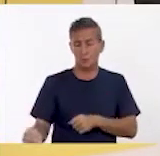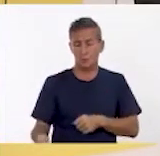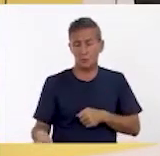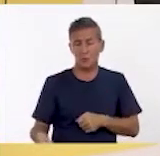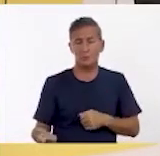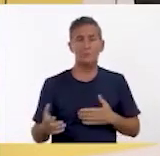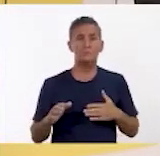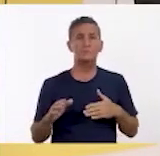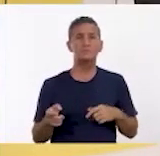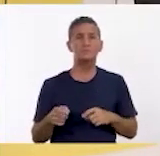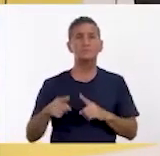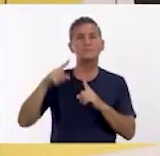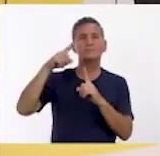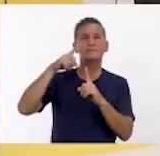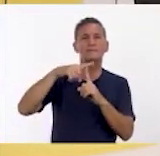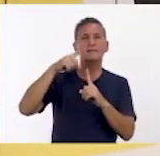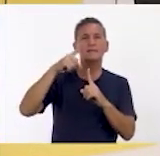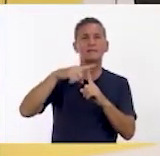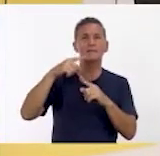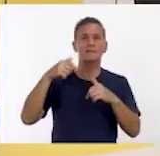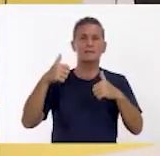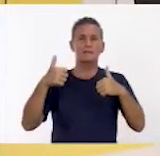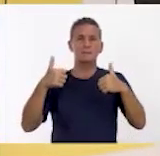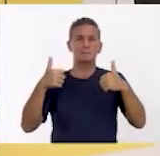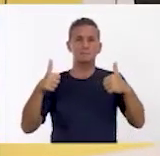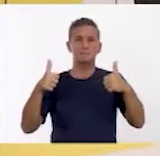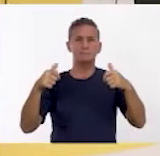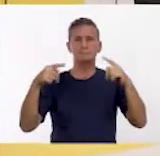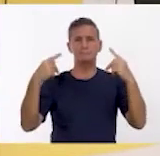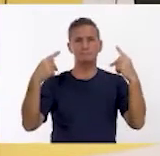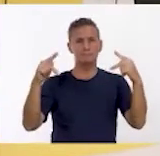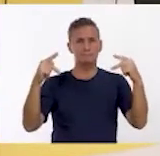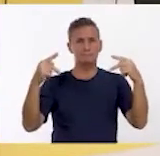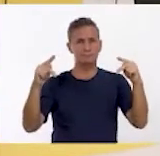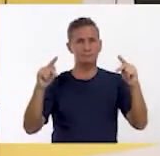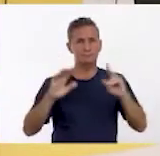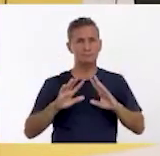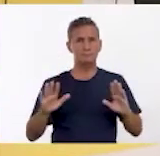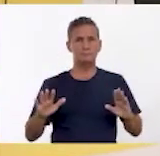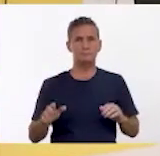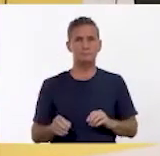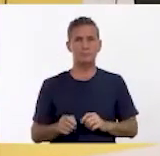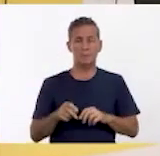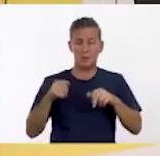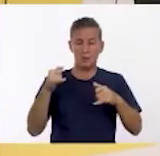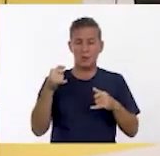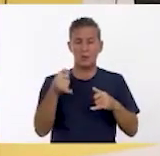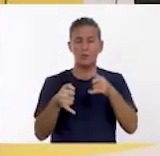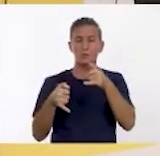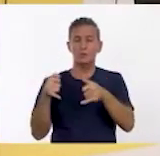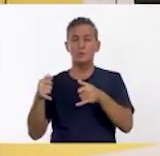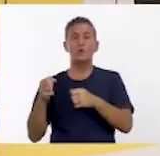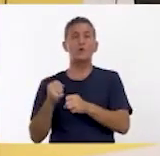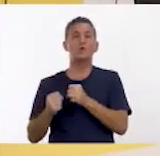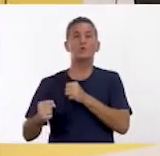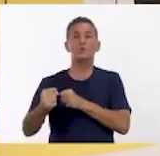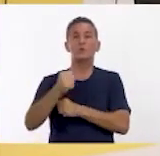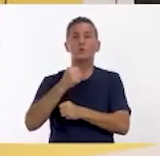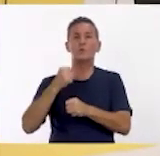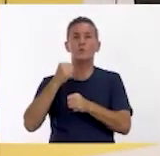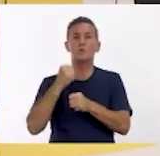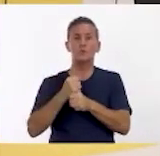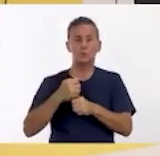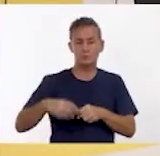con técnicas adecuadas, con rotación de cultivo, con uso adecuado de